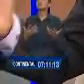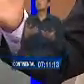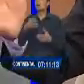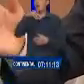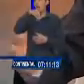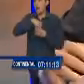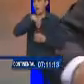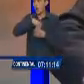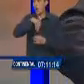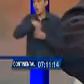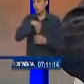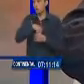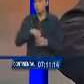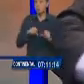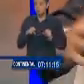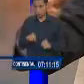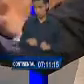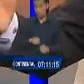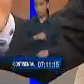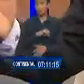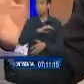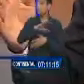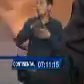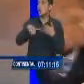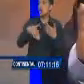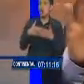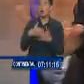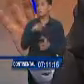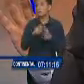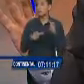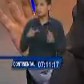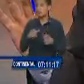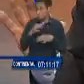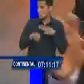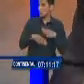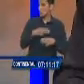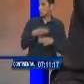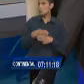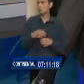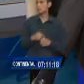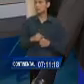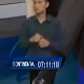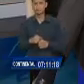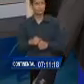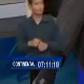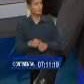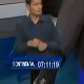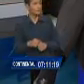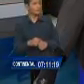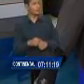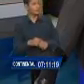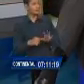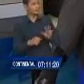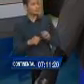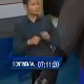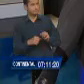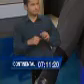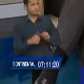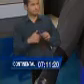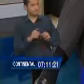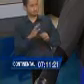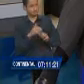ahorro previsional de toda la población en el mundo. Ahora, pero vamos a lo siguiente, Paco